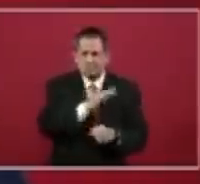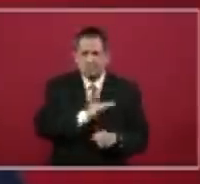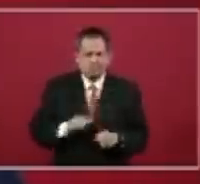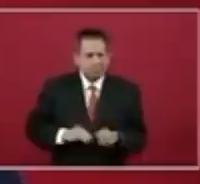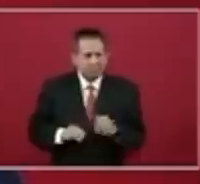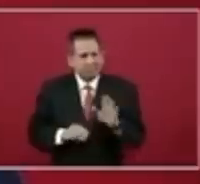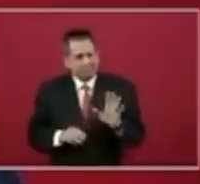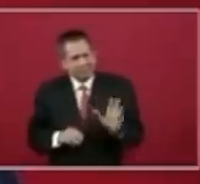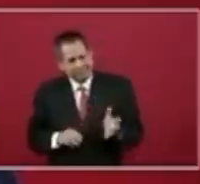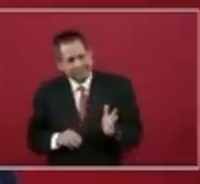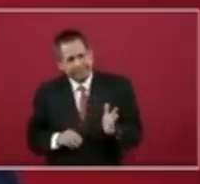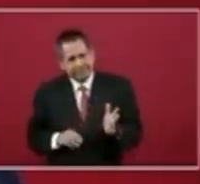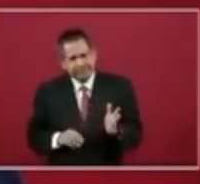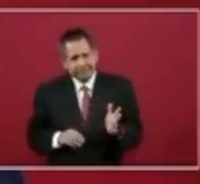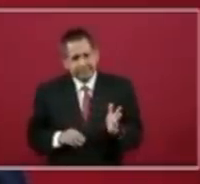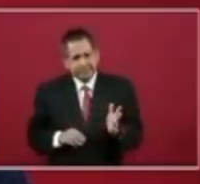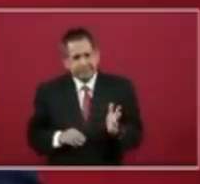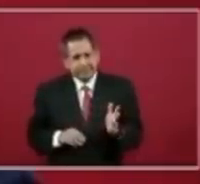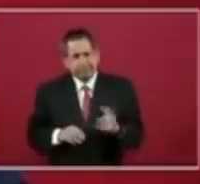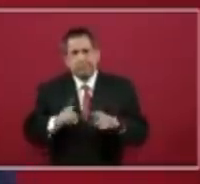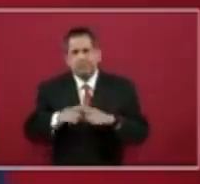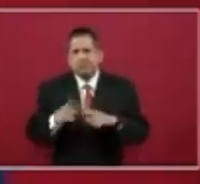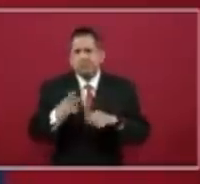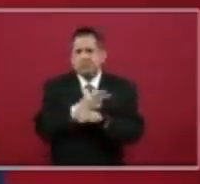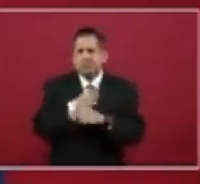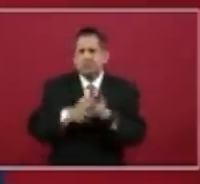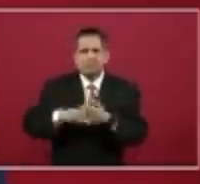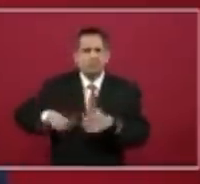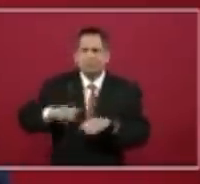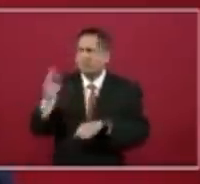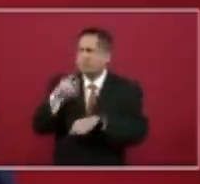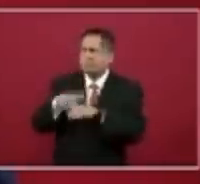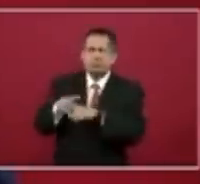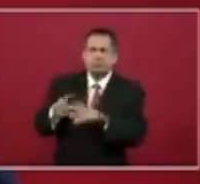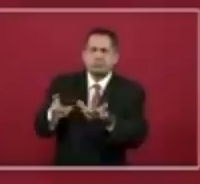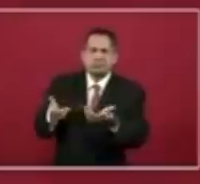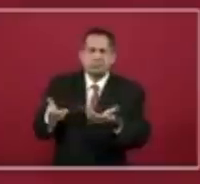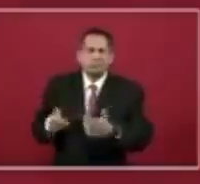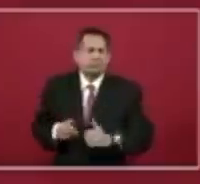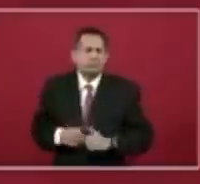Sí. ¿Y qué pasa con el gobierno federal?